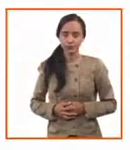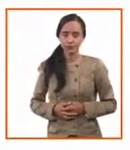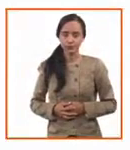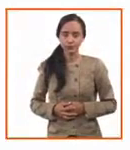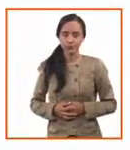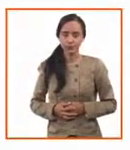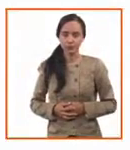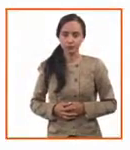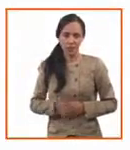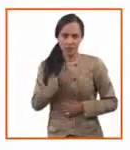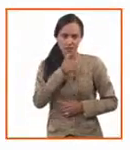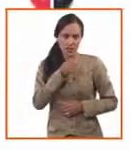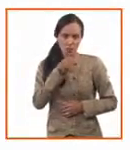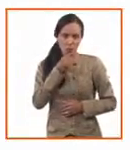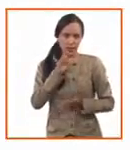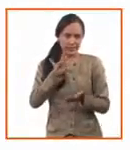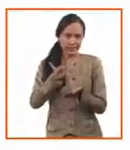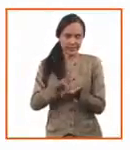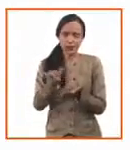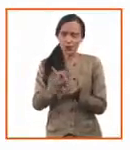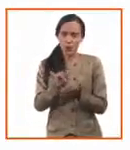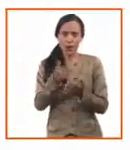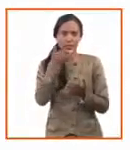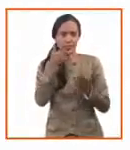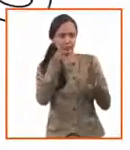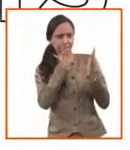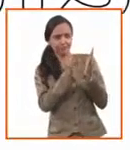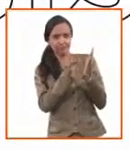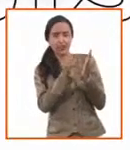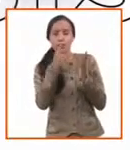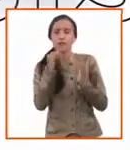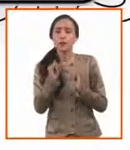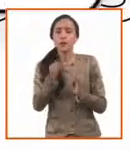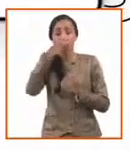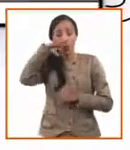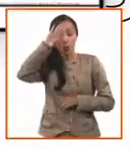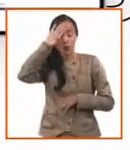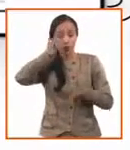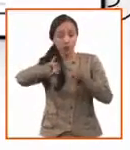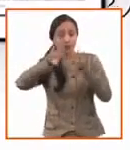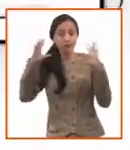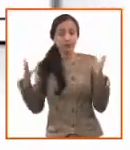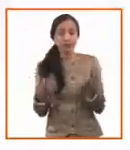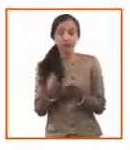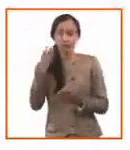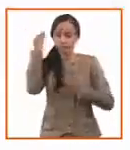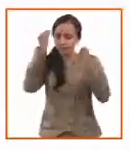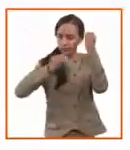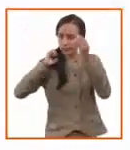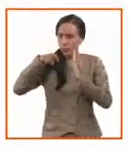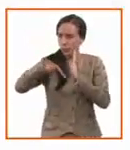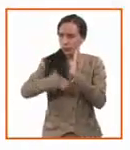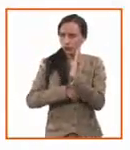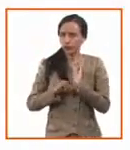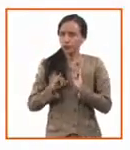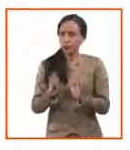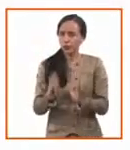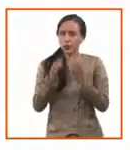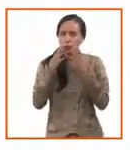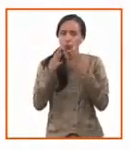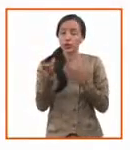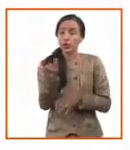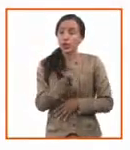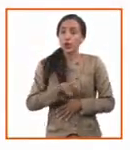al alcance de un clic o en la pantalla de tu móvil las noticias de cuba y el mundo el análisis a profundidad de los acontecimientos la